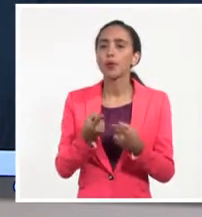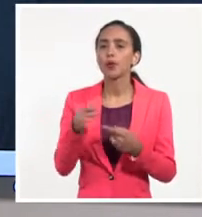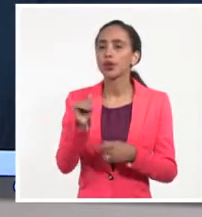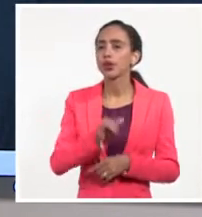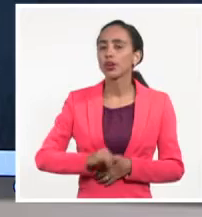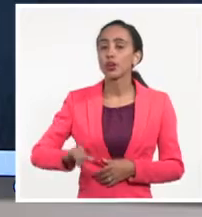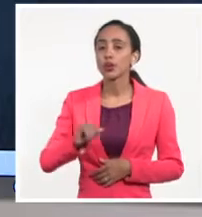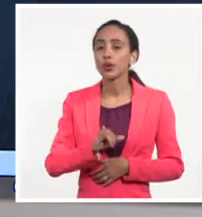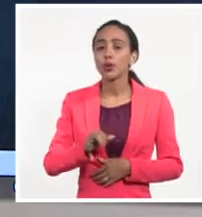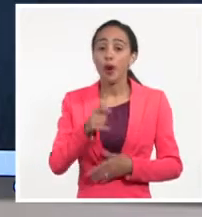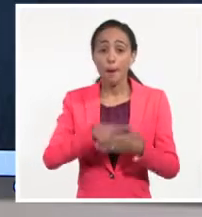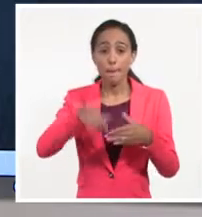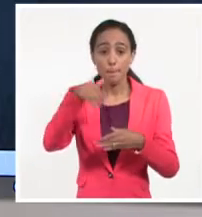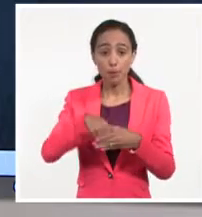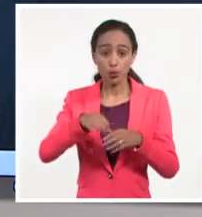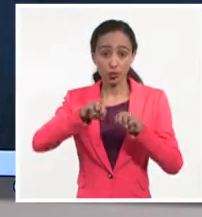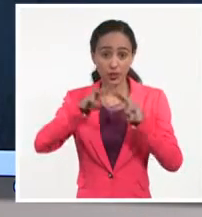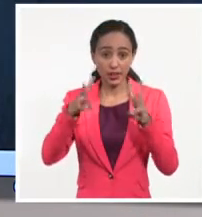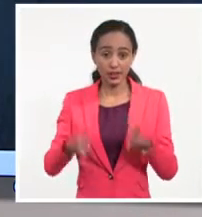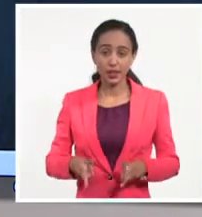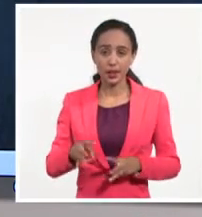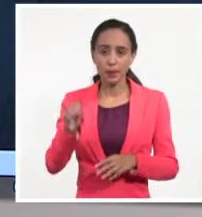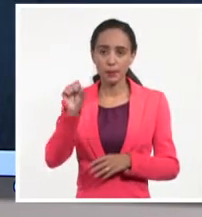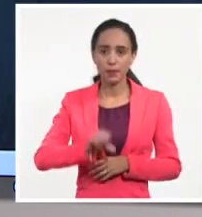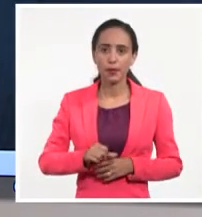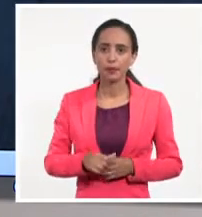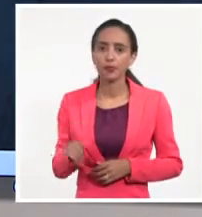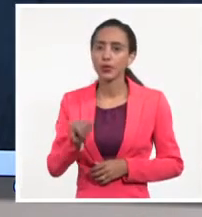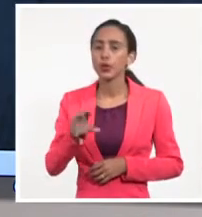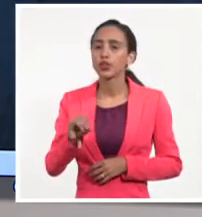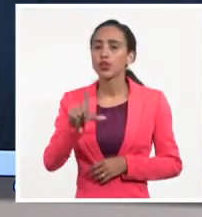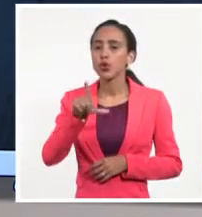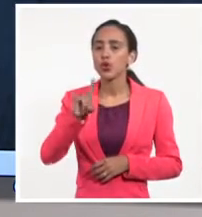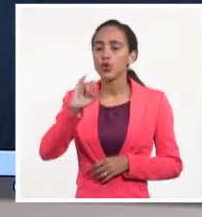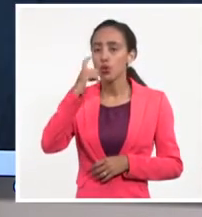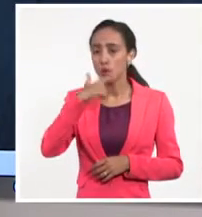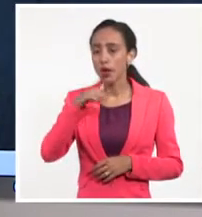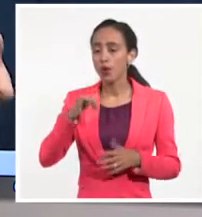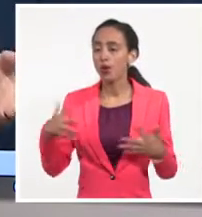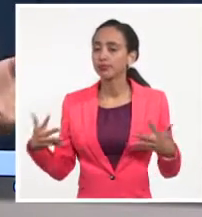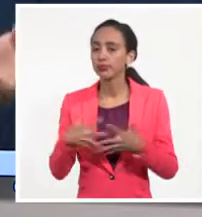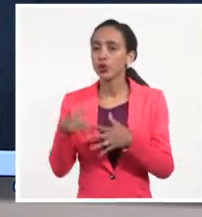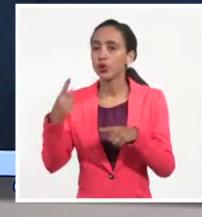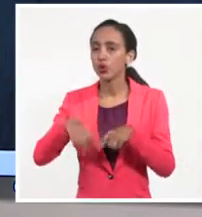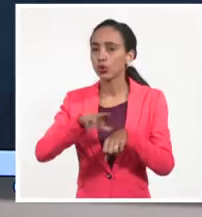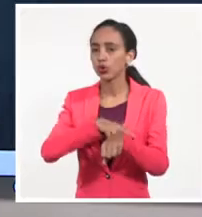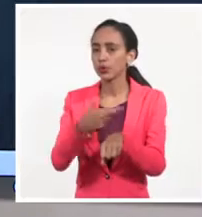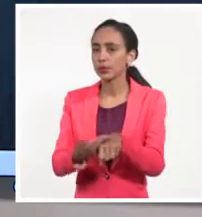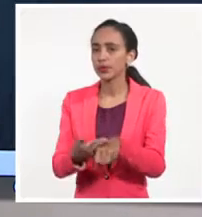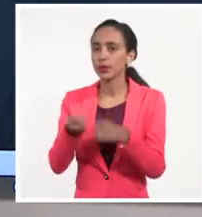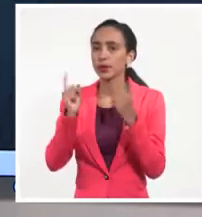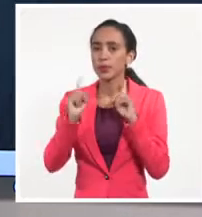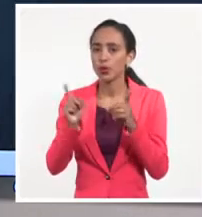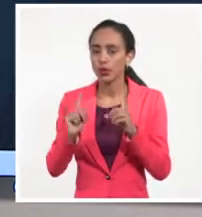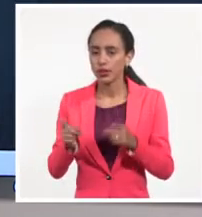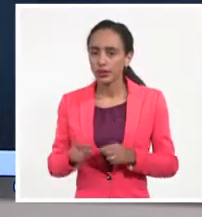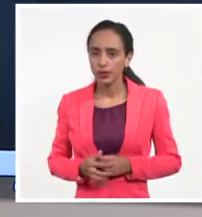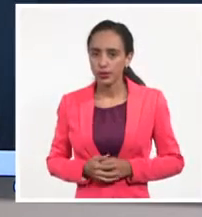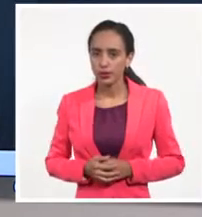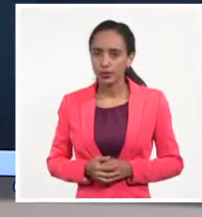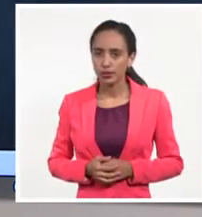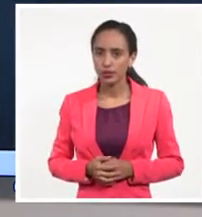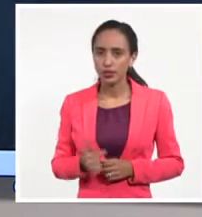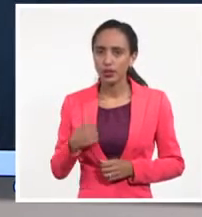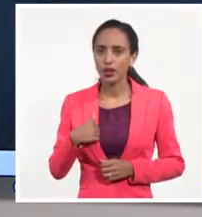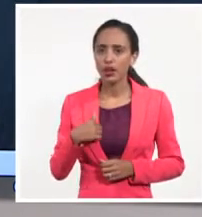hackeado, manipulado. Luego ha dicho sobre Lula y su unión con otros representantes políticos del espectro de la centroizquierda, ha dicho, y